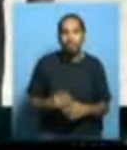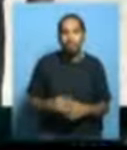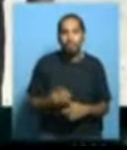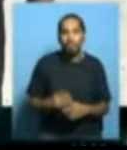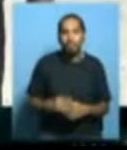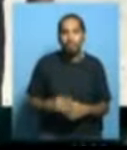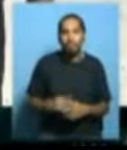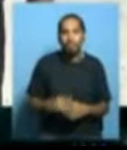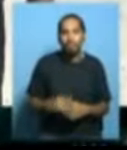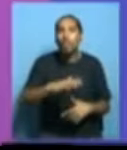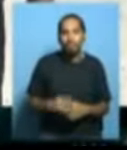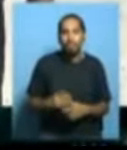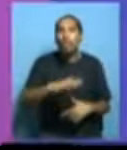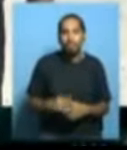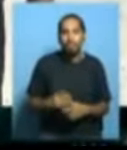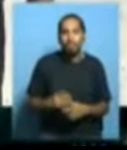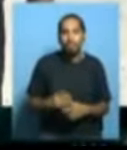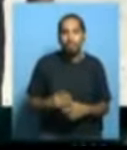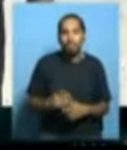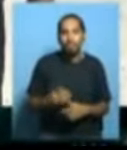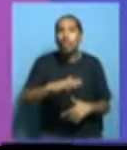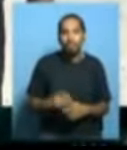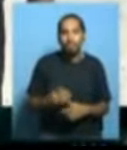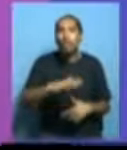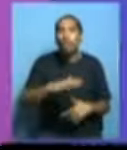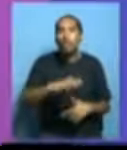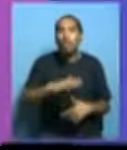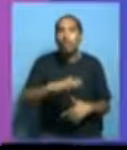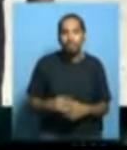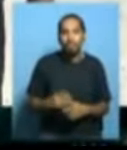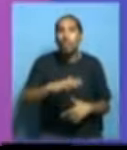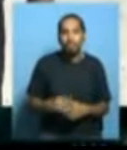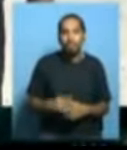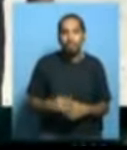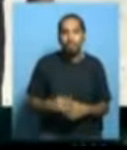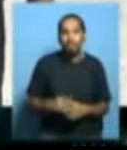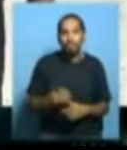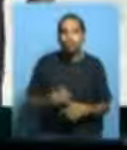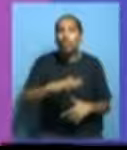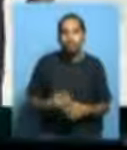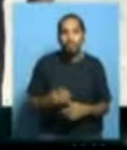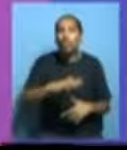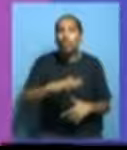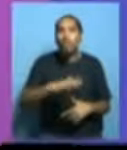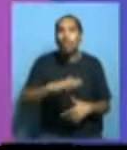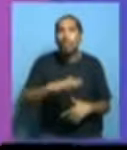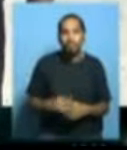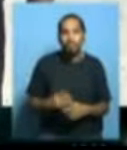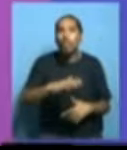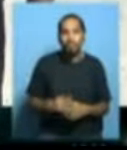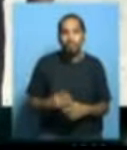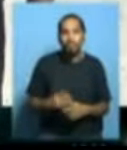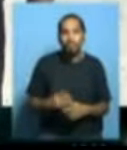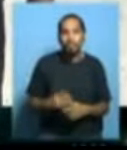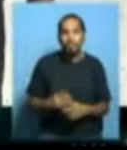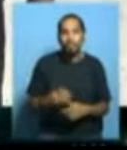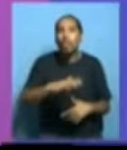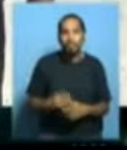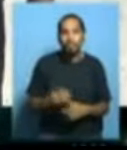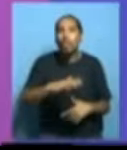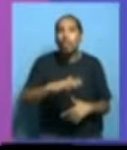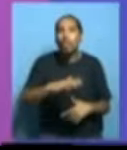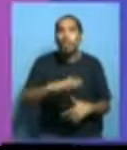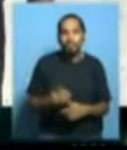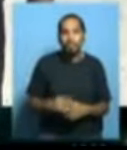Sí, sí, estamos en vivo, pero no va a salir en cámara. Sí, sí. No es la primera vez que chocan.